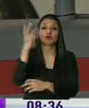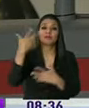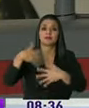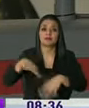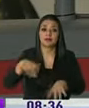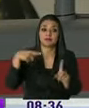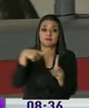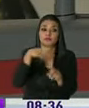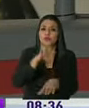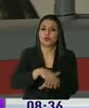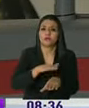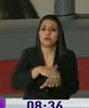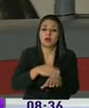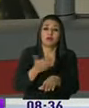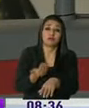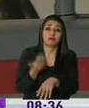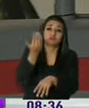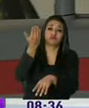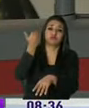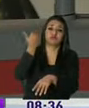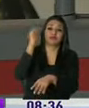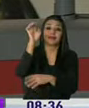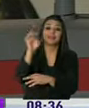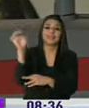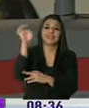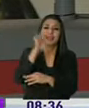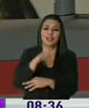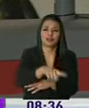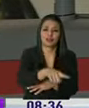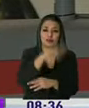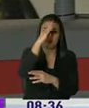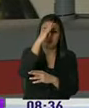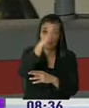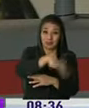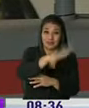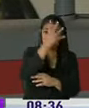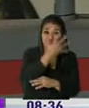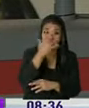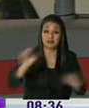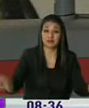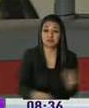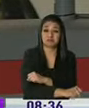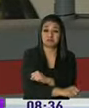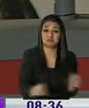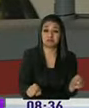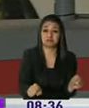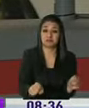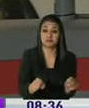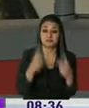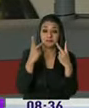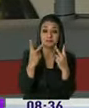sería responsable de atentado contra la estación de policía en San Lorenzo Esmeraldas en enero